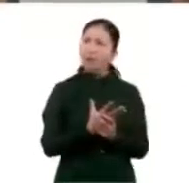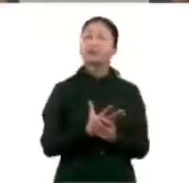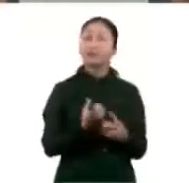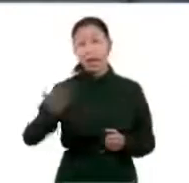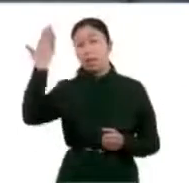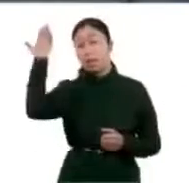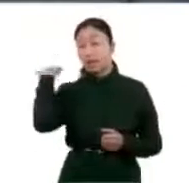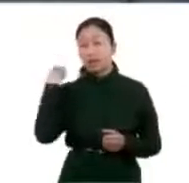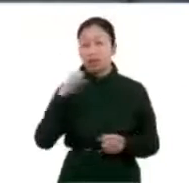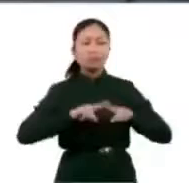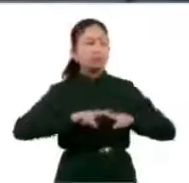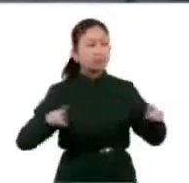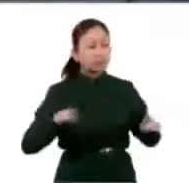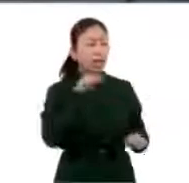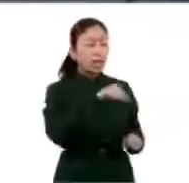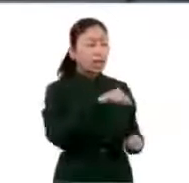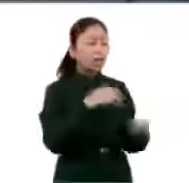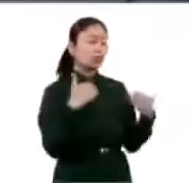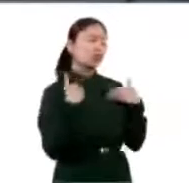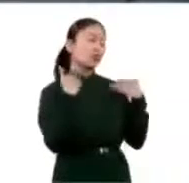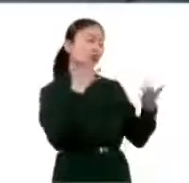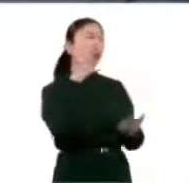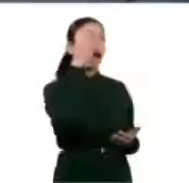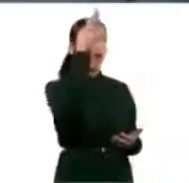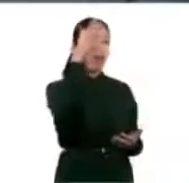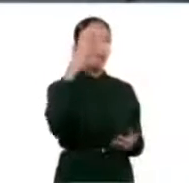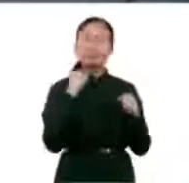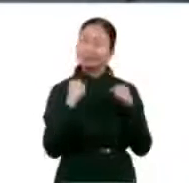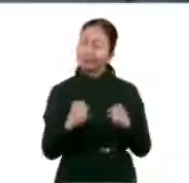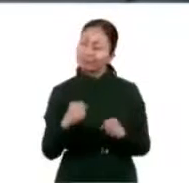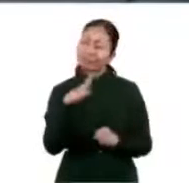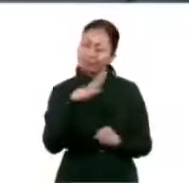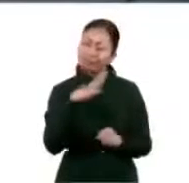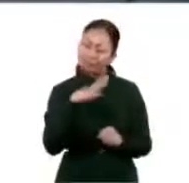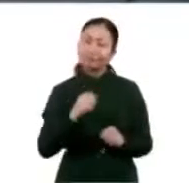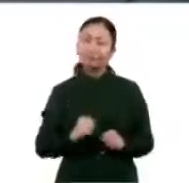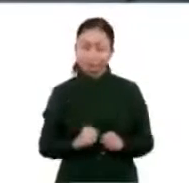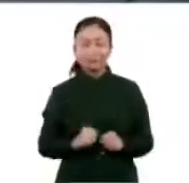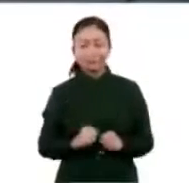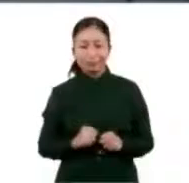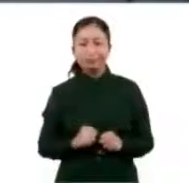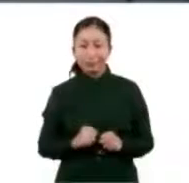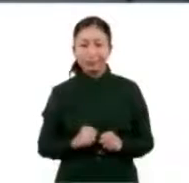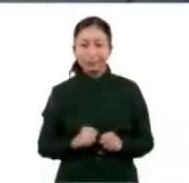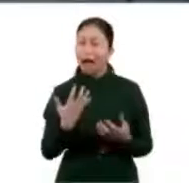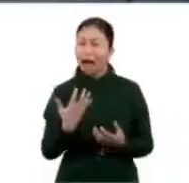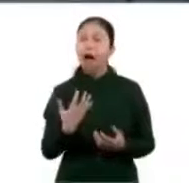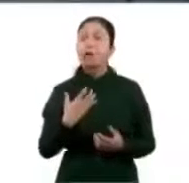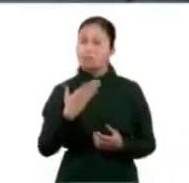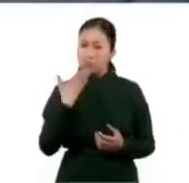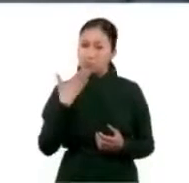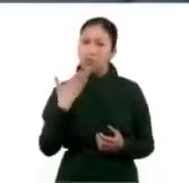hubo dolor y que hoy pueda haber esperanza, una nueva esperanza. Y en ese sentido, la verdad que estamos